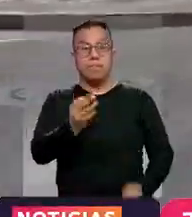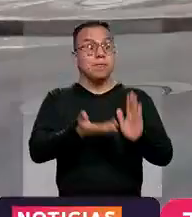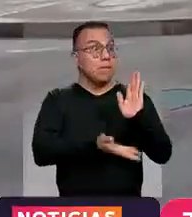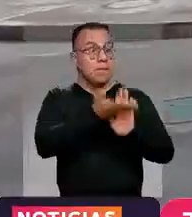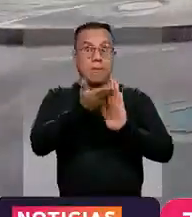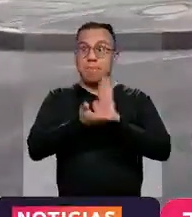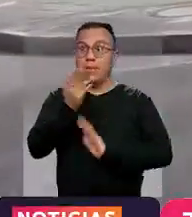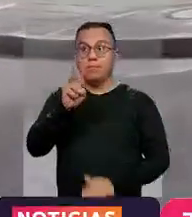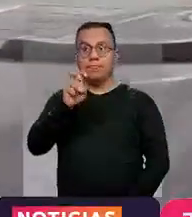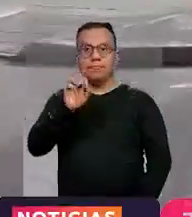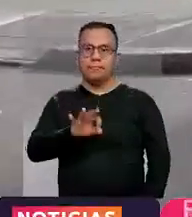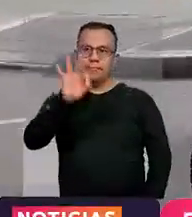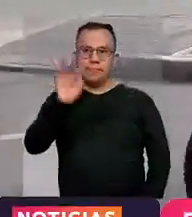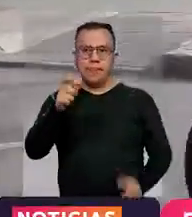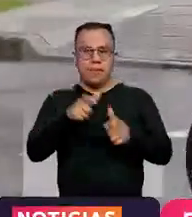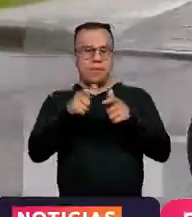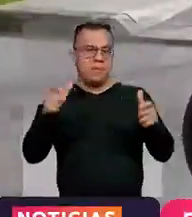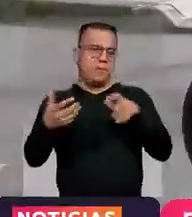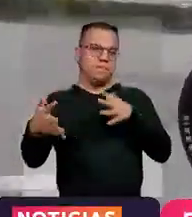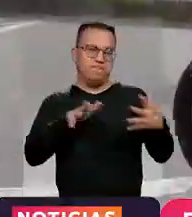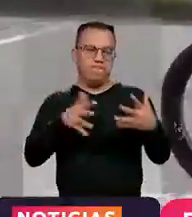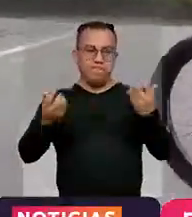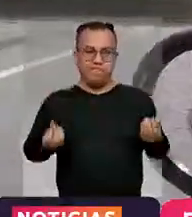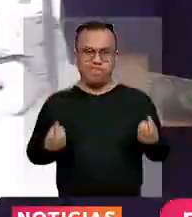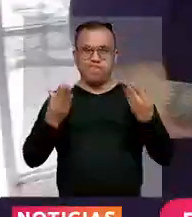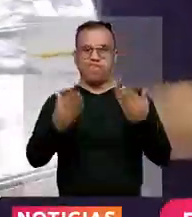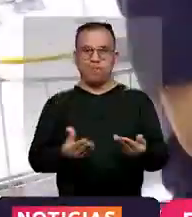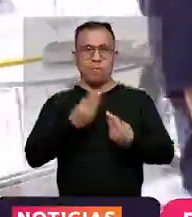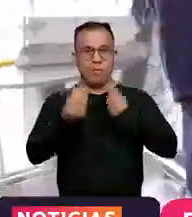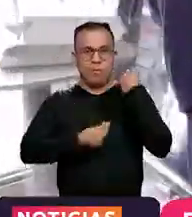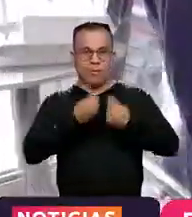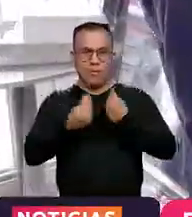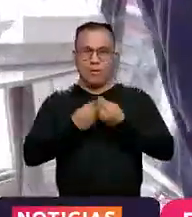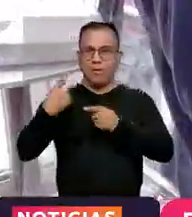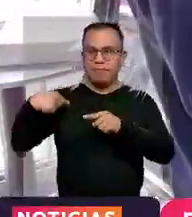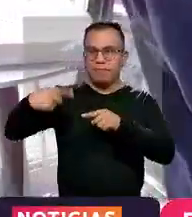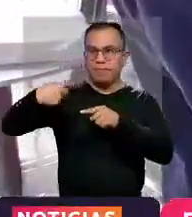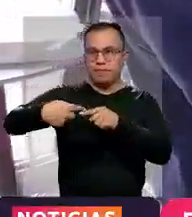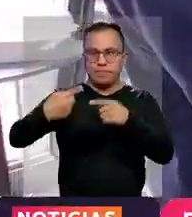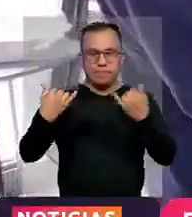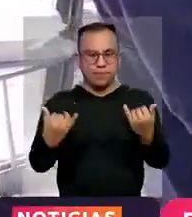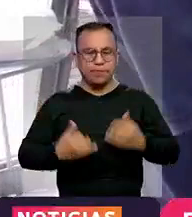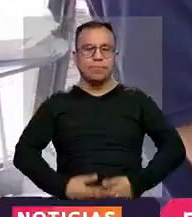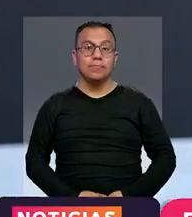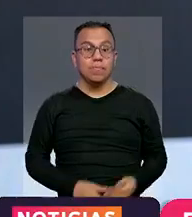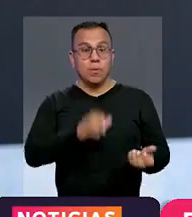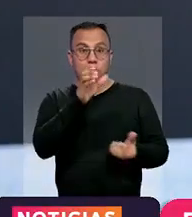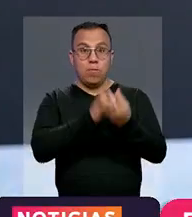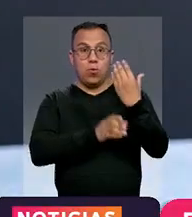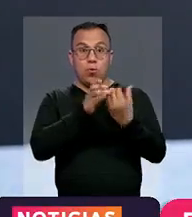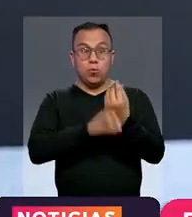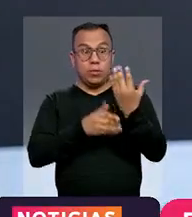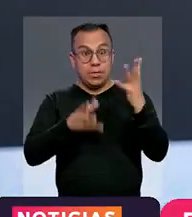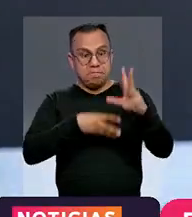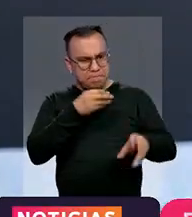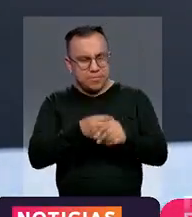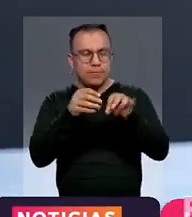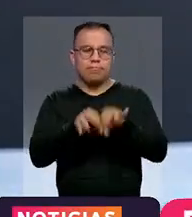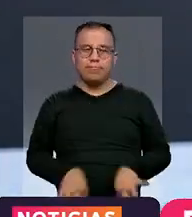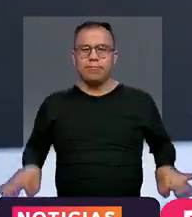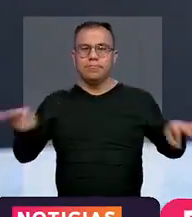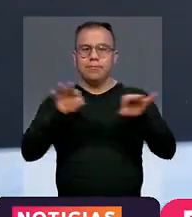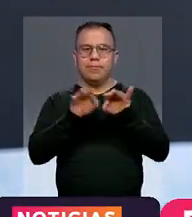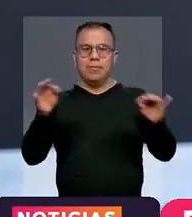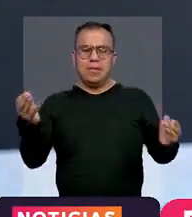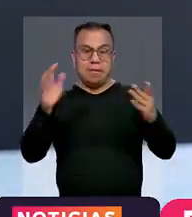aumentó en 70% la cantidad promedio de entregas que se hacen con vehículos tradicionales. En productividad, pero también lo más importante,